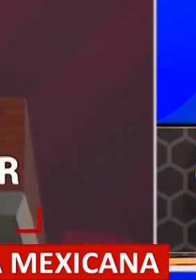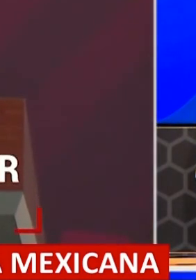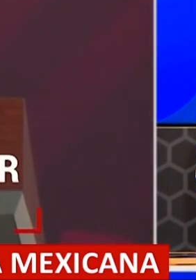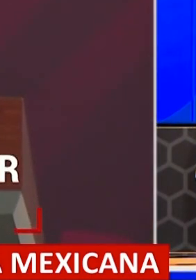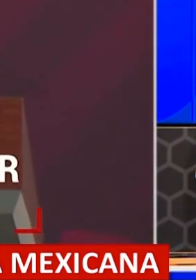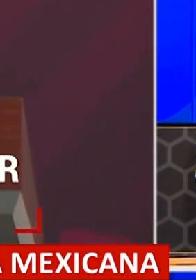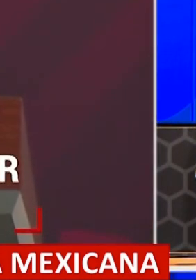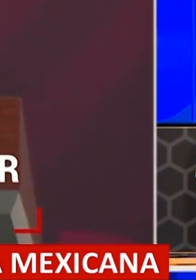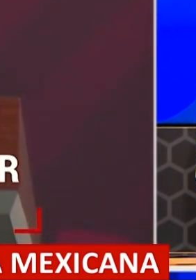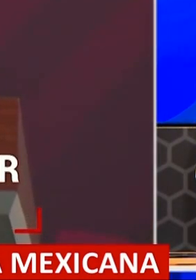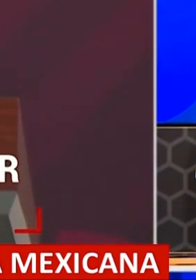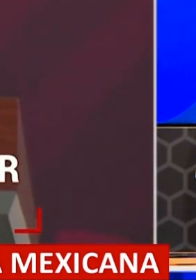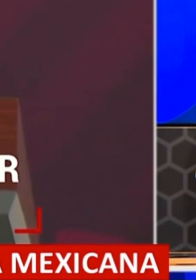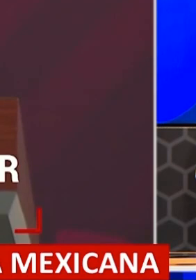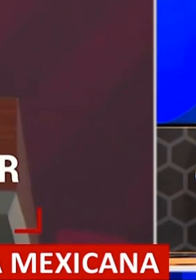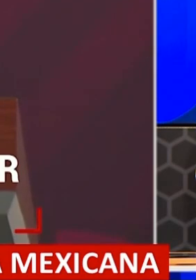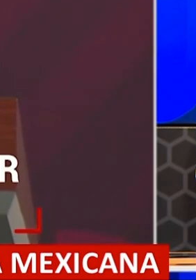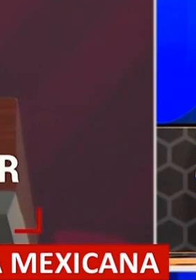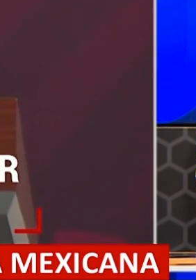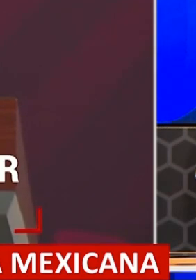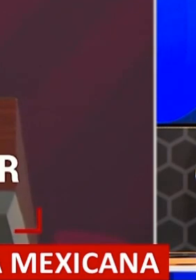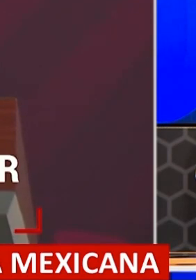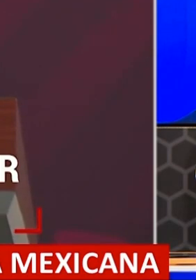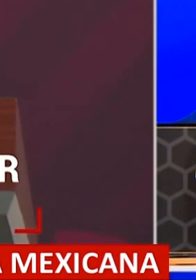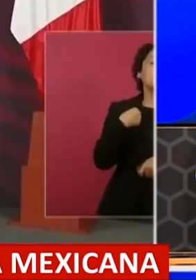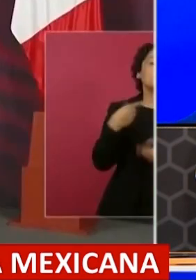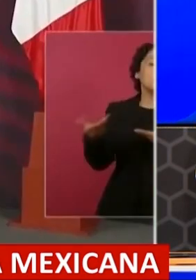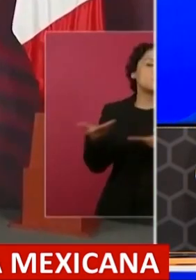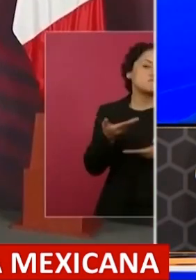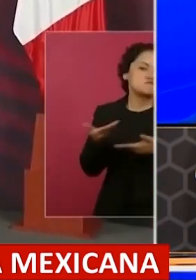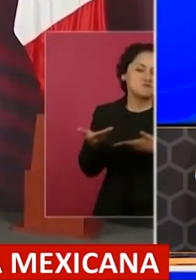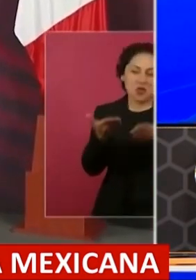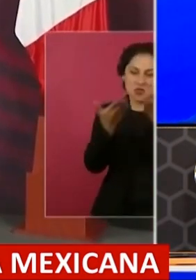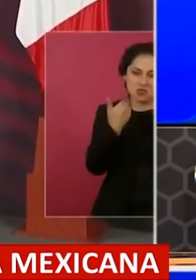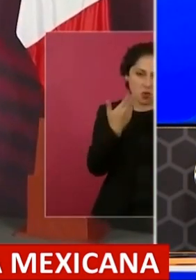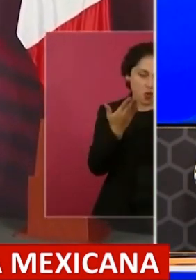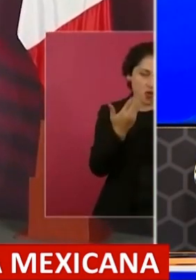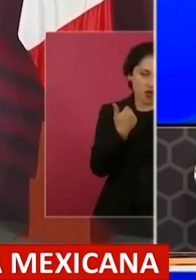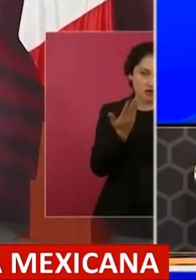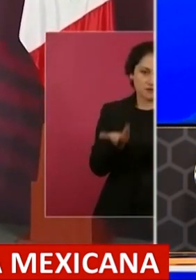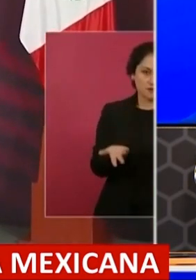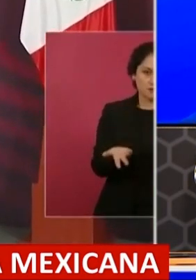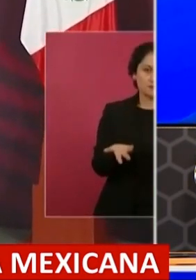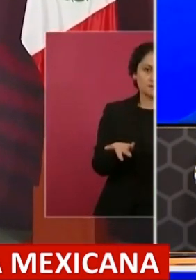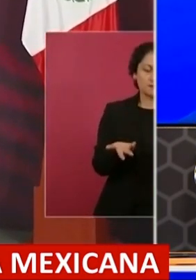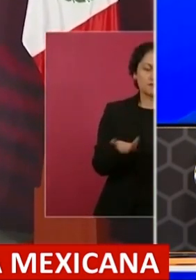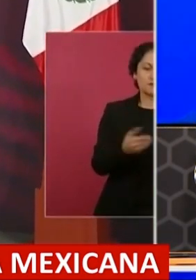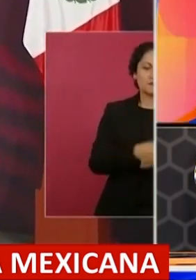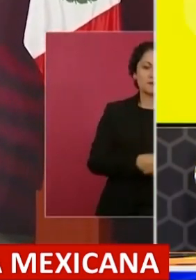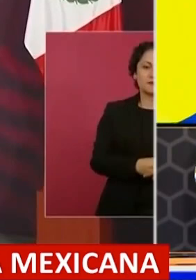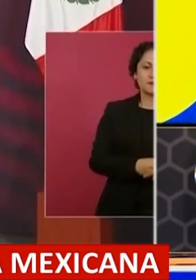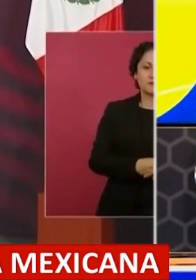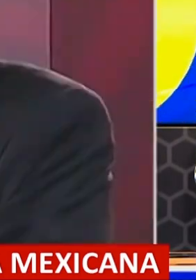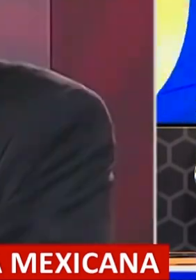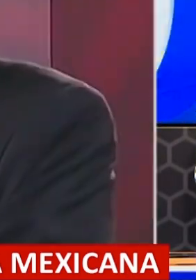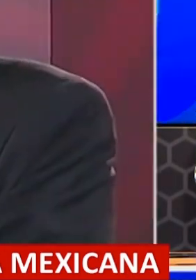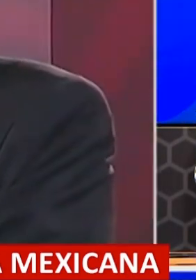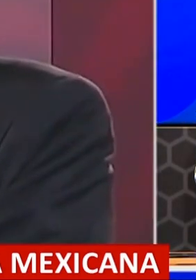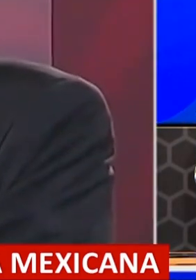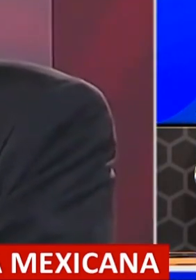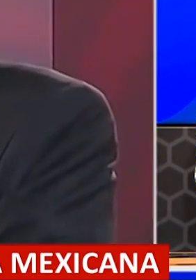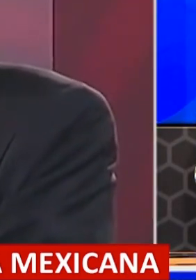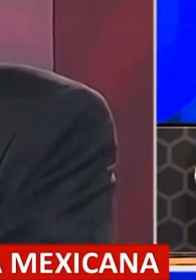hemos tenido una participación siempre de hermanos con el Perú. Por eso desde el PAN y